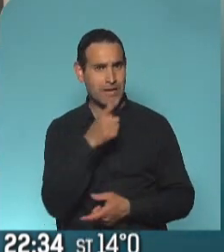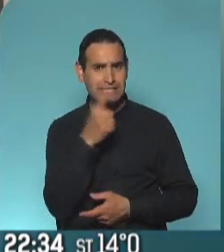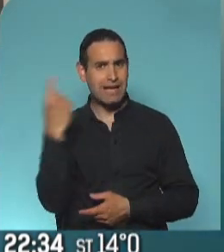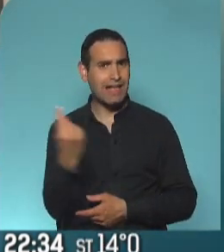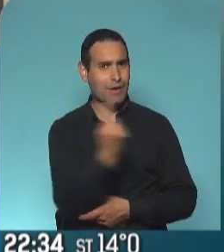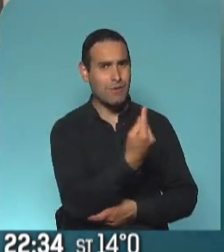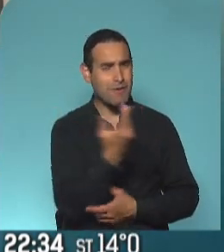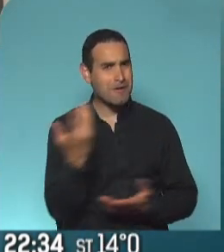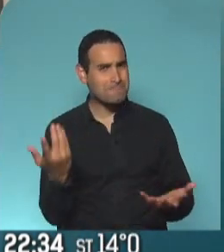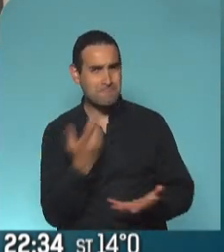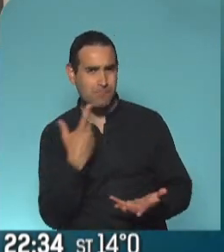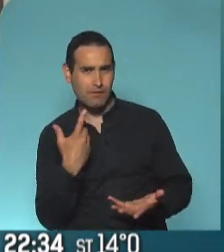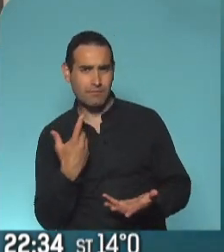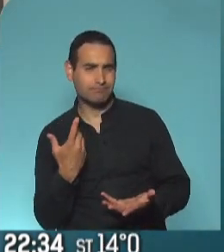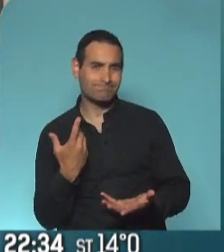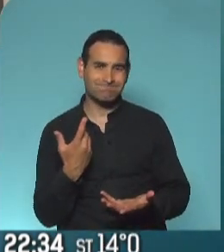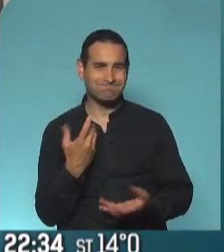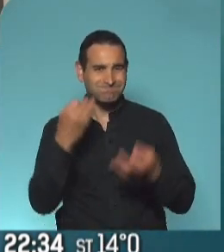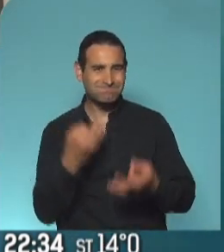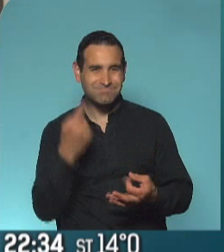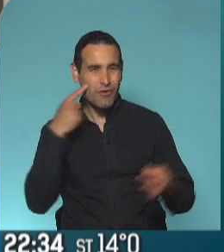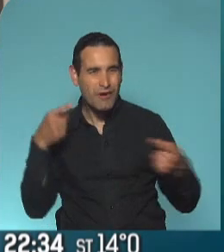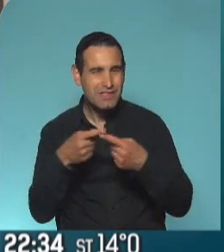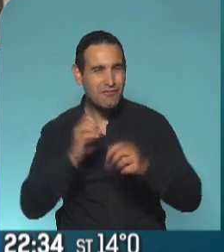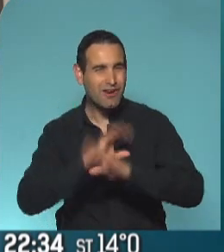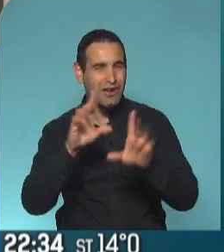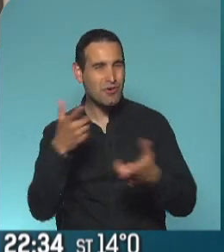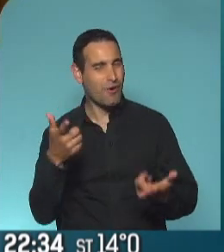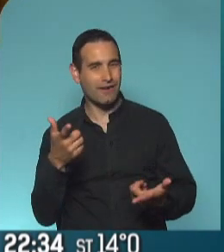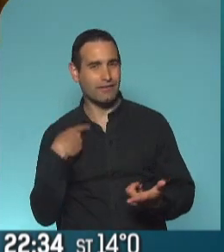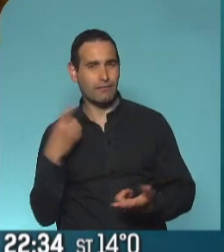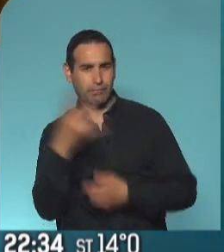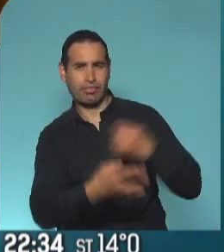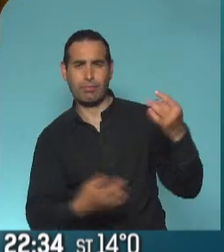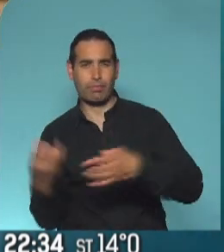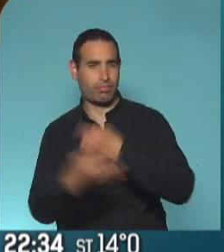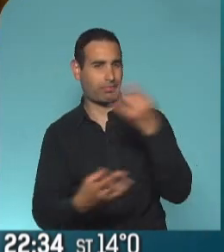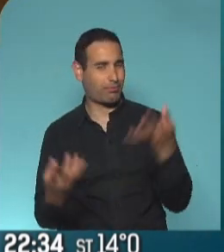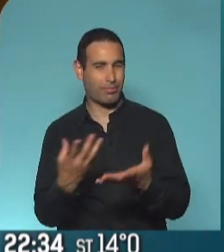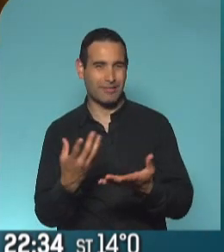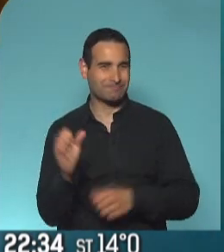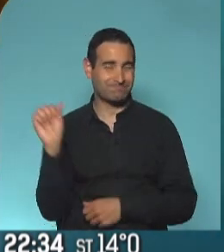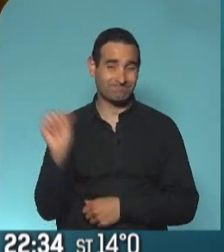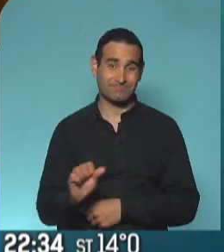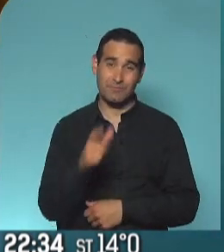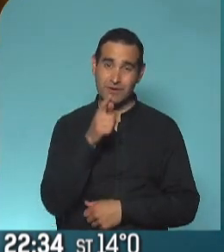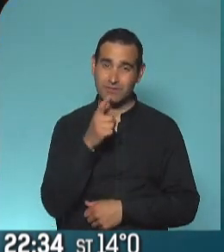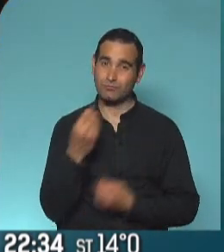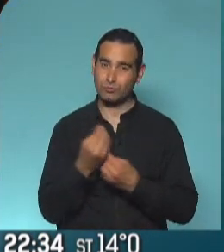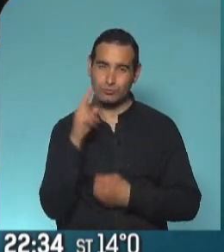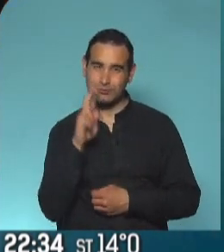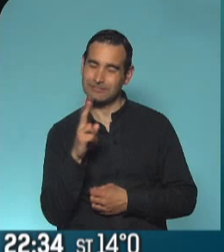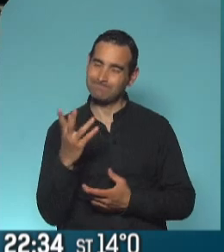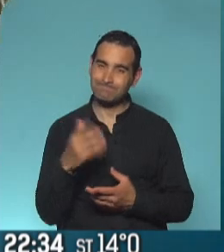jugó sin saber exactamente a dónde lo dirigía esa estrategia. A esta altura me imagino que varios la están revisando, ¿no?